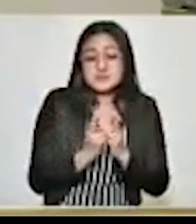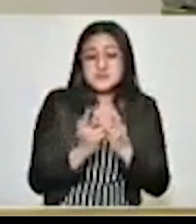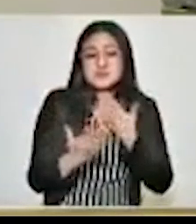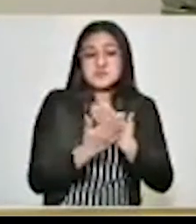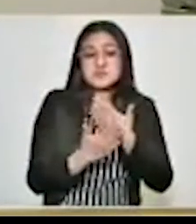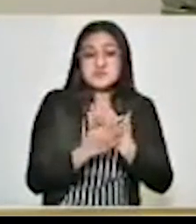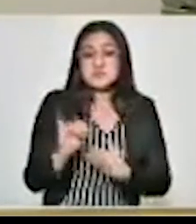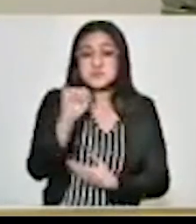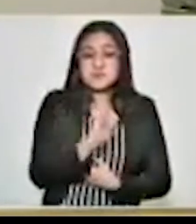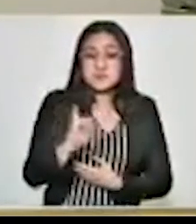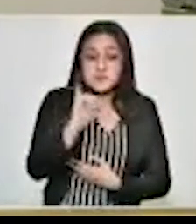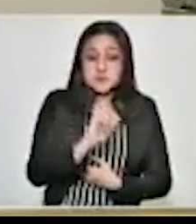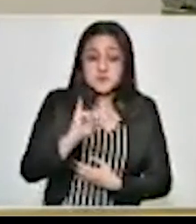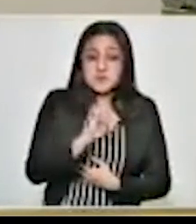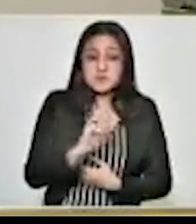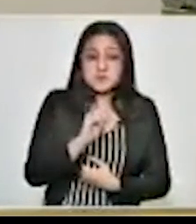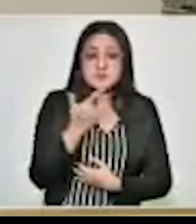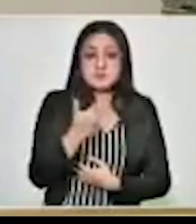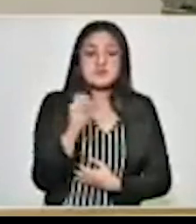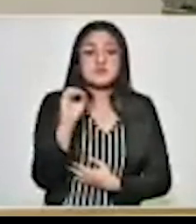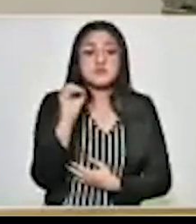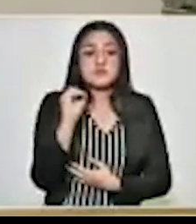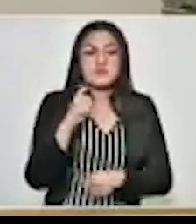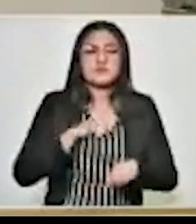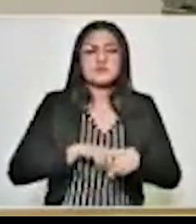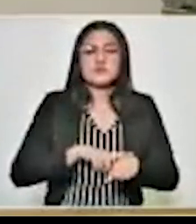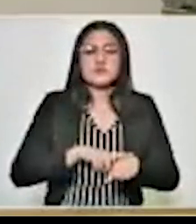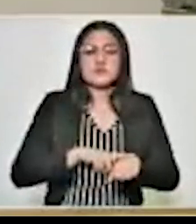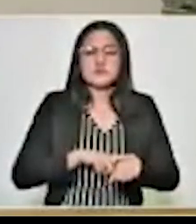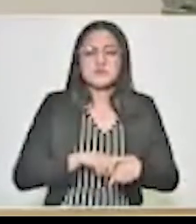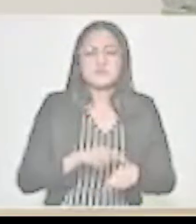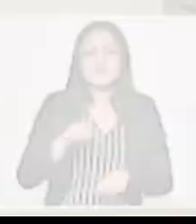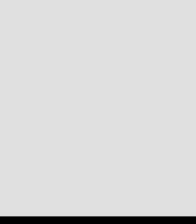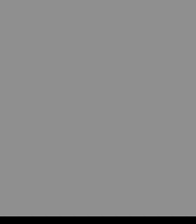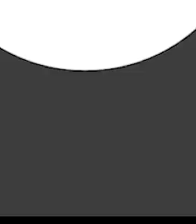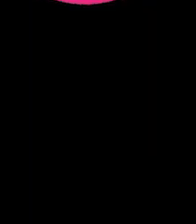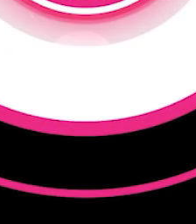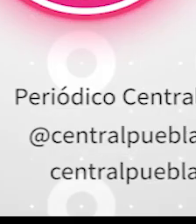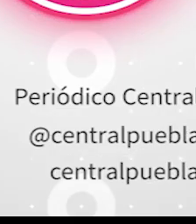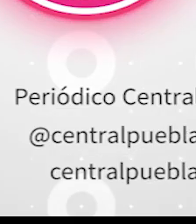el próximo jueves 7 de octubre a las 12 del día.